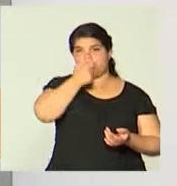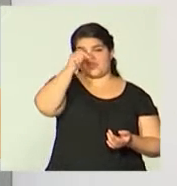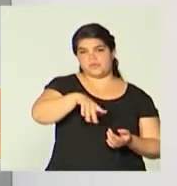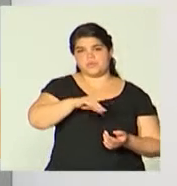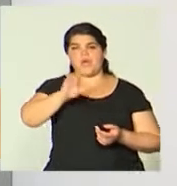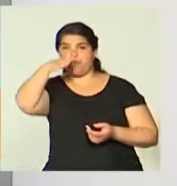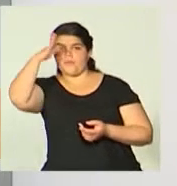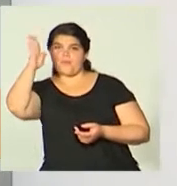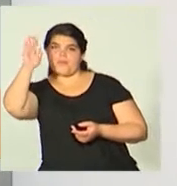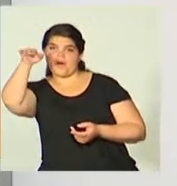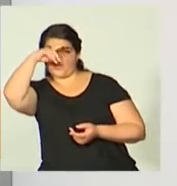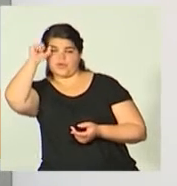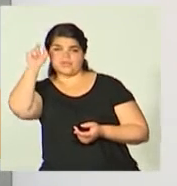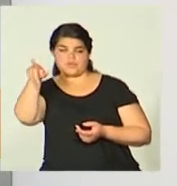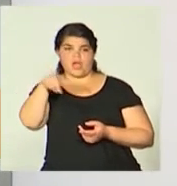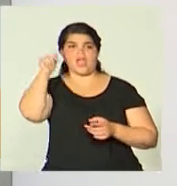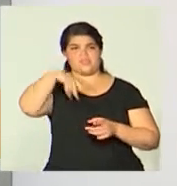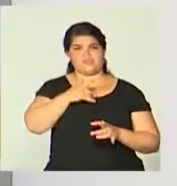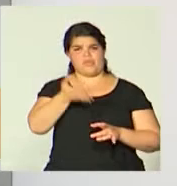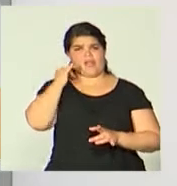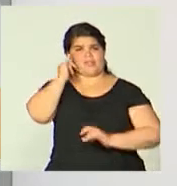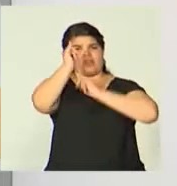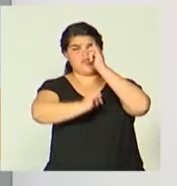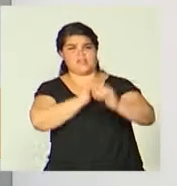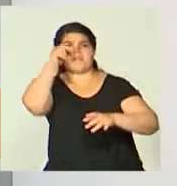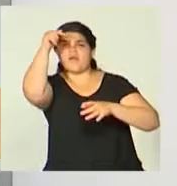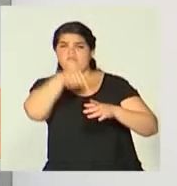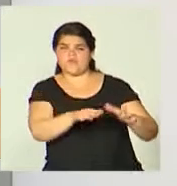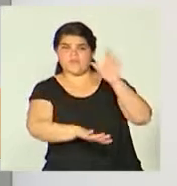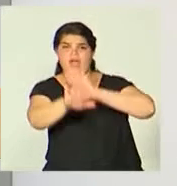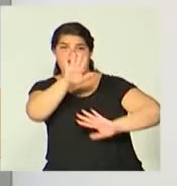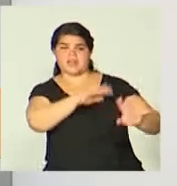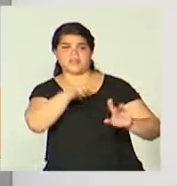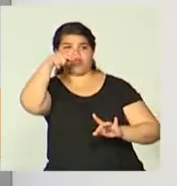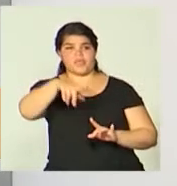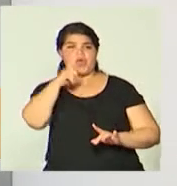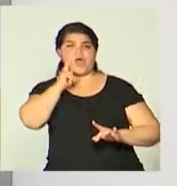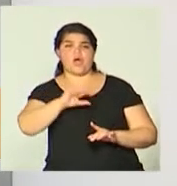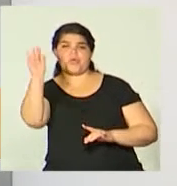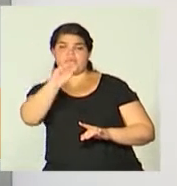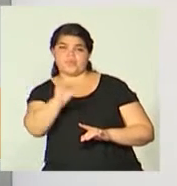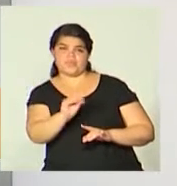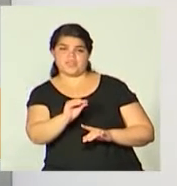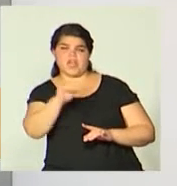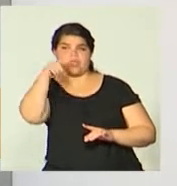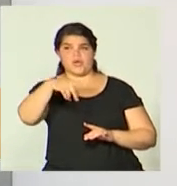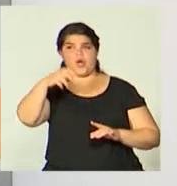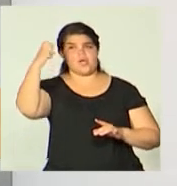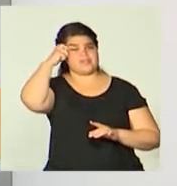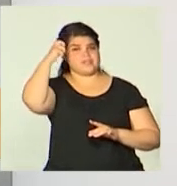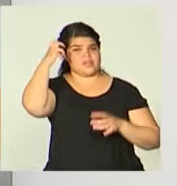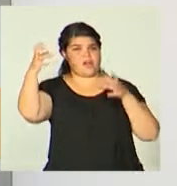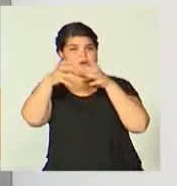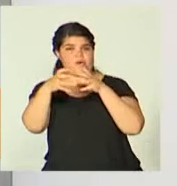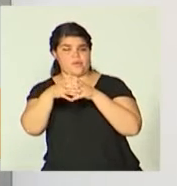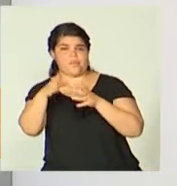Banco Nación y dijimos que íbamos a profundizar sobre este tema. Estamos en línea con el diputado nacional de la Unión Cívica Radical,